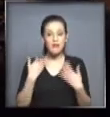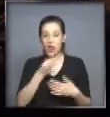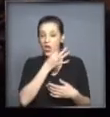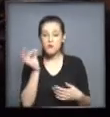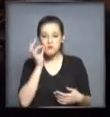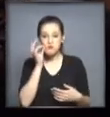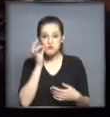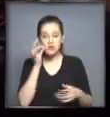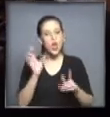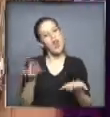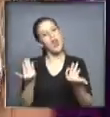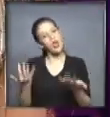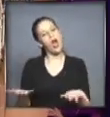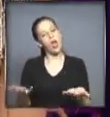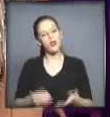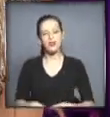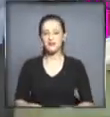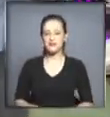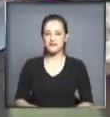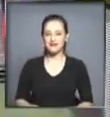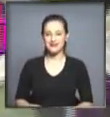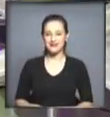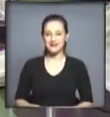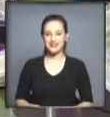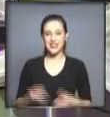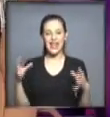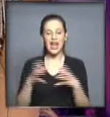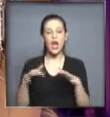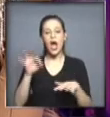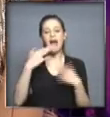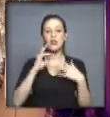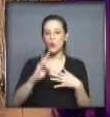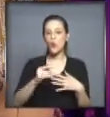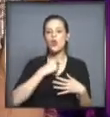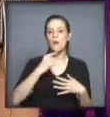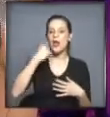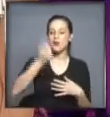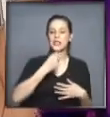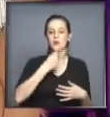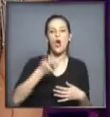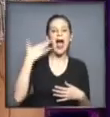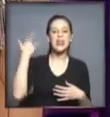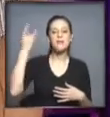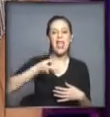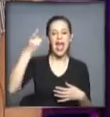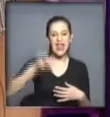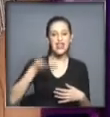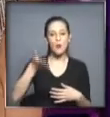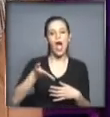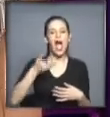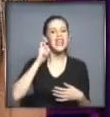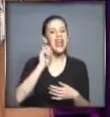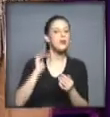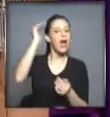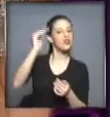No, ahora no quería decir. Me hagas la nena. Dale, ¿o voy a la tribuna o hablas vos? No, yo le quería preguntar a él si le había mentido. O sea, ¿mentís cuando vas a salir con alguien